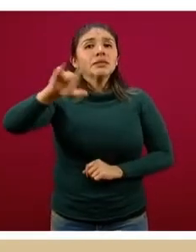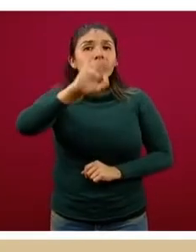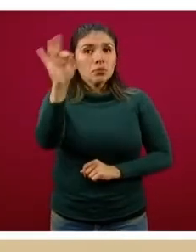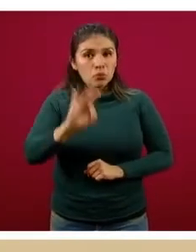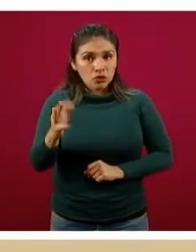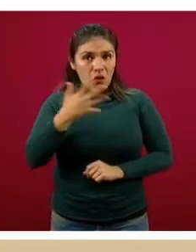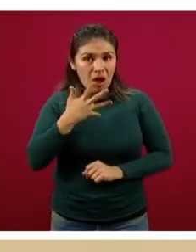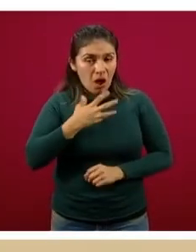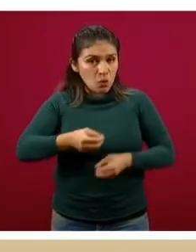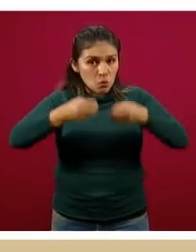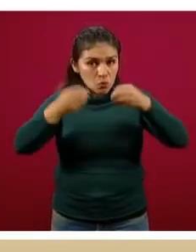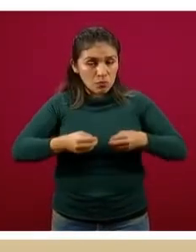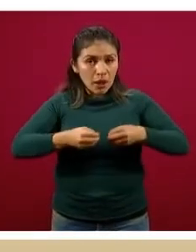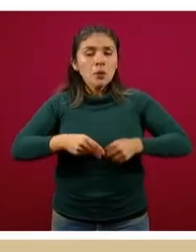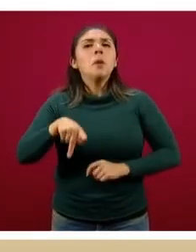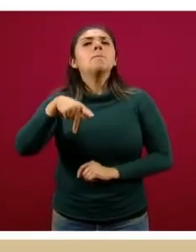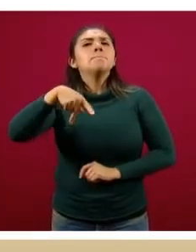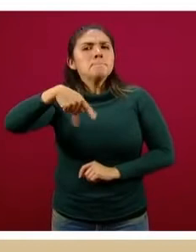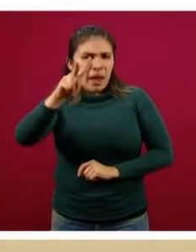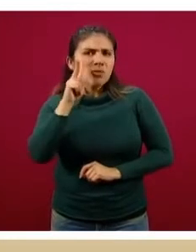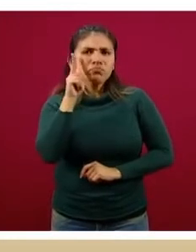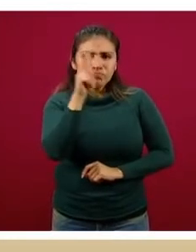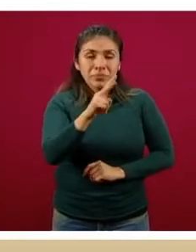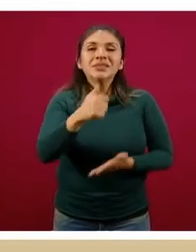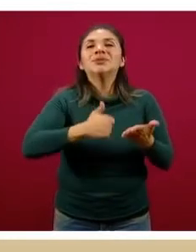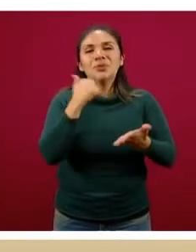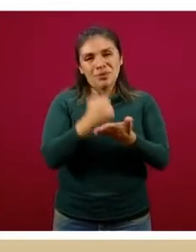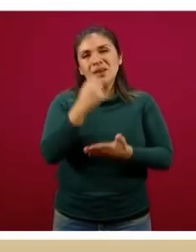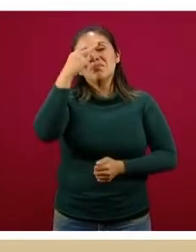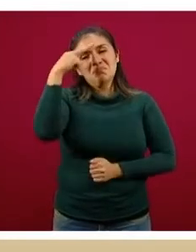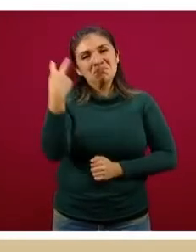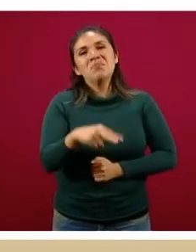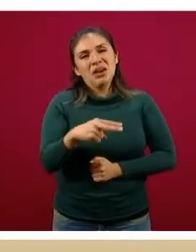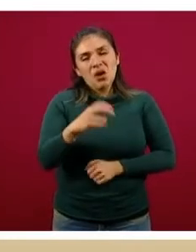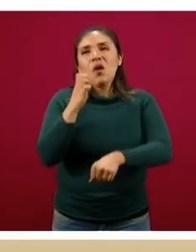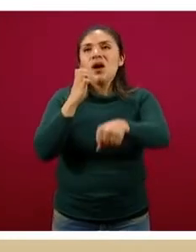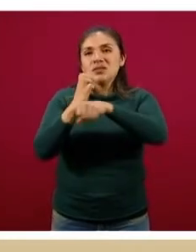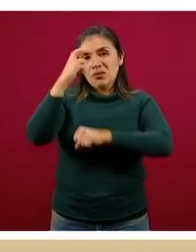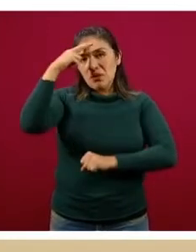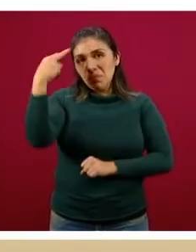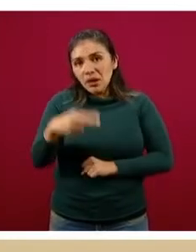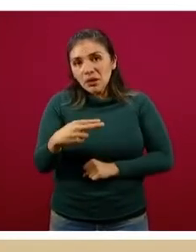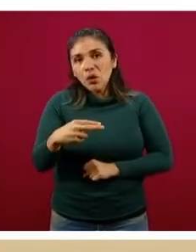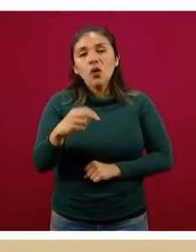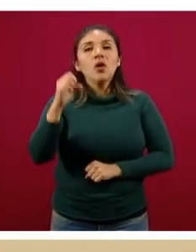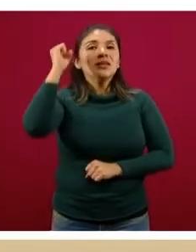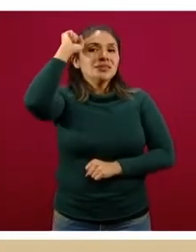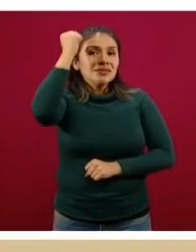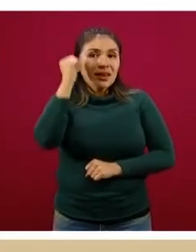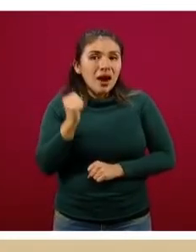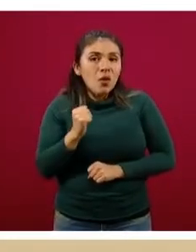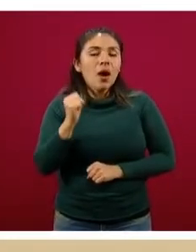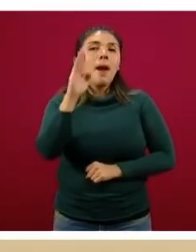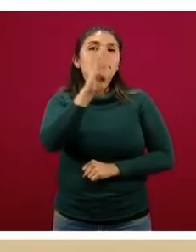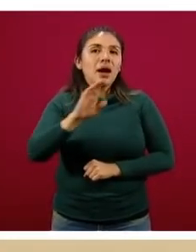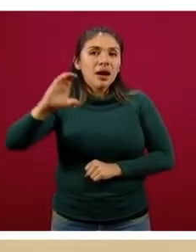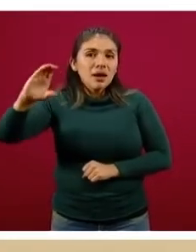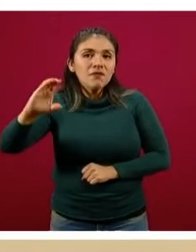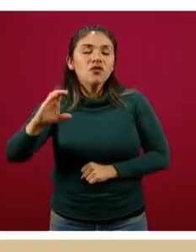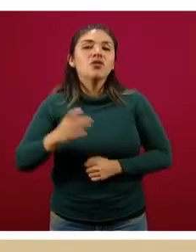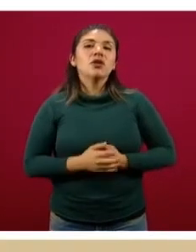27%, sin embargo, claramente la Ciudad de México, el Estado de México, Sinaloa, Baja